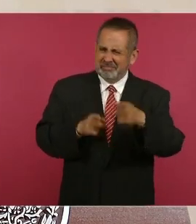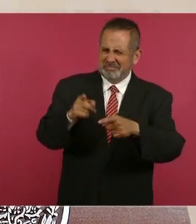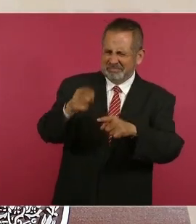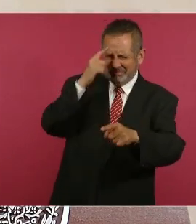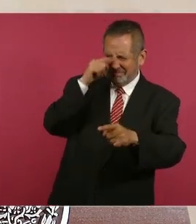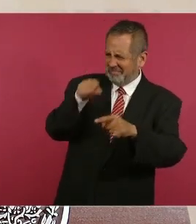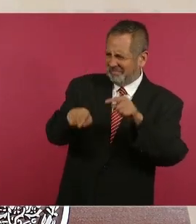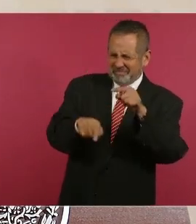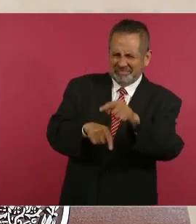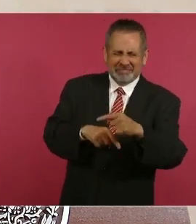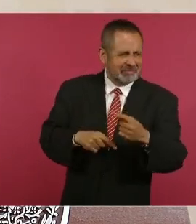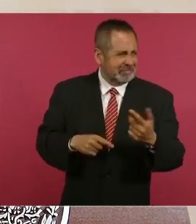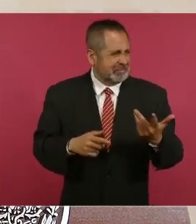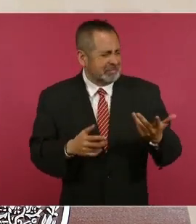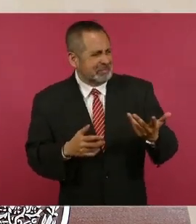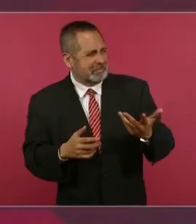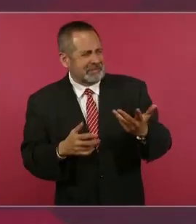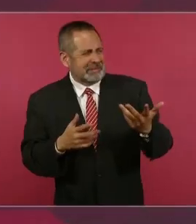se quitó la vida